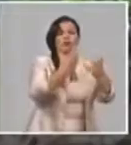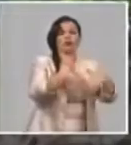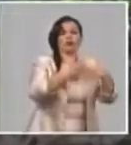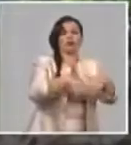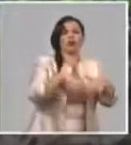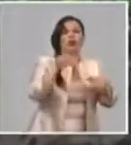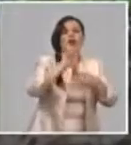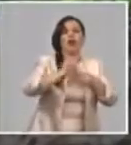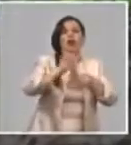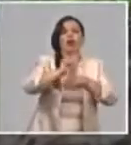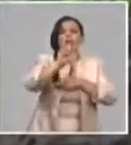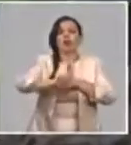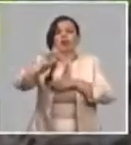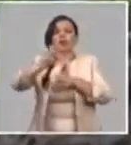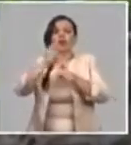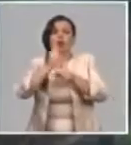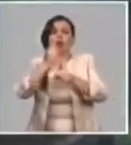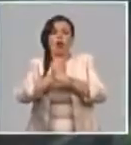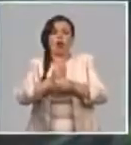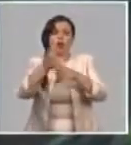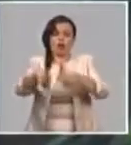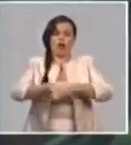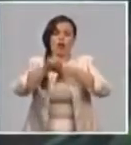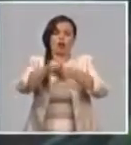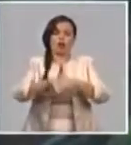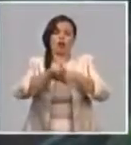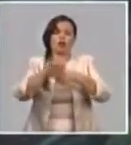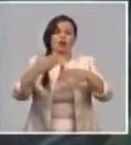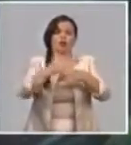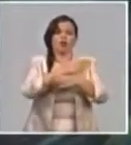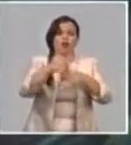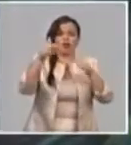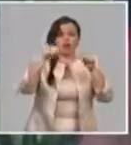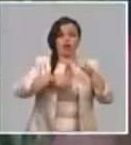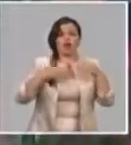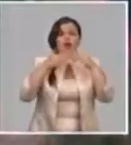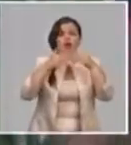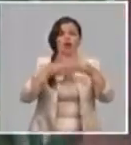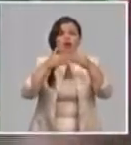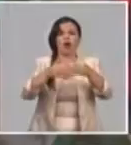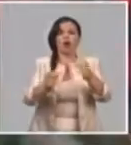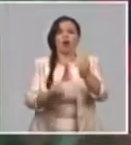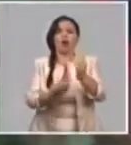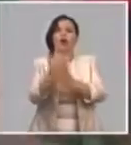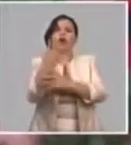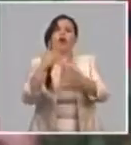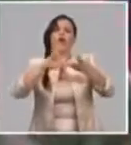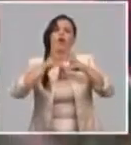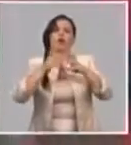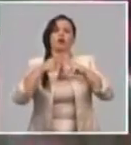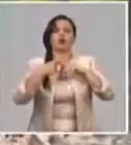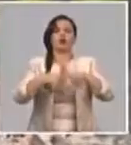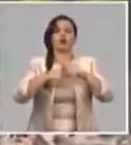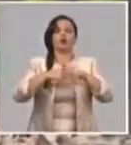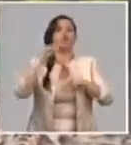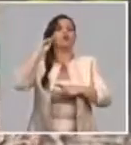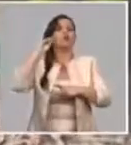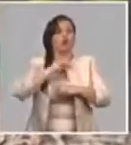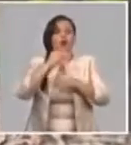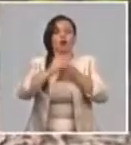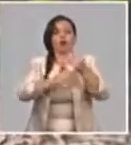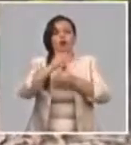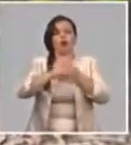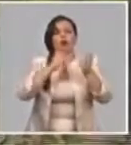campesinos y trabajadores del sector agrícola en los 6 polos productivos de Granma generan soluciones para, aún con escasez de combustible